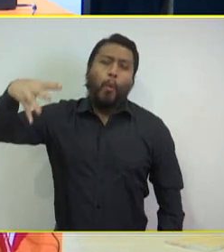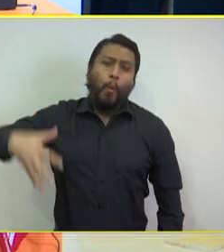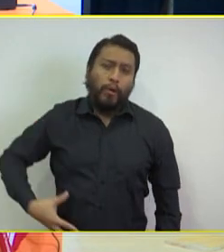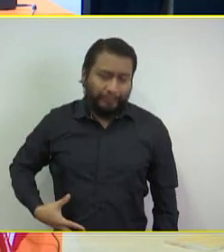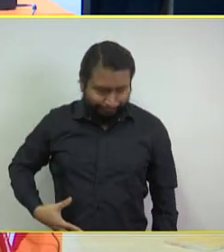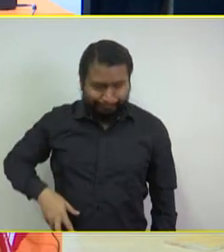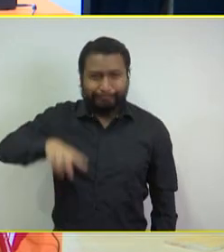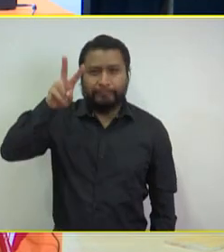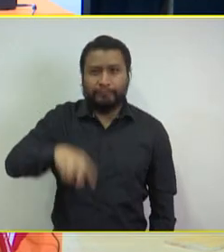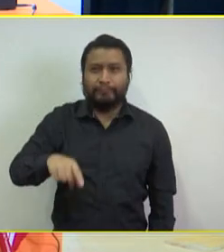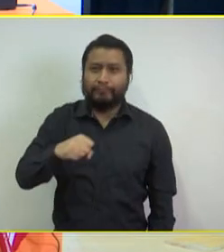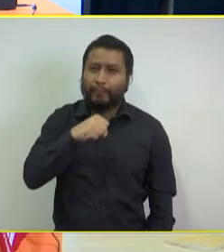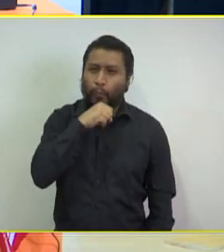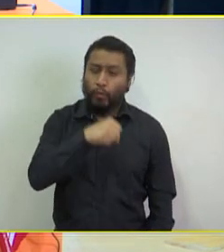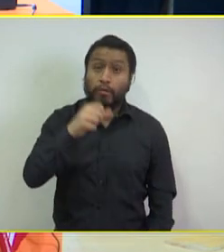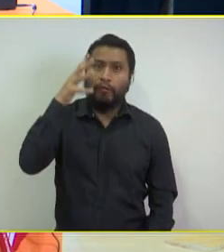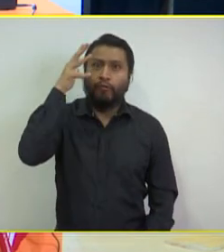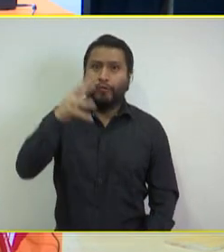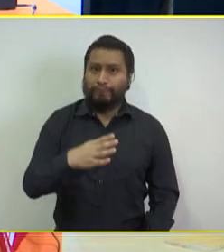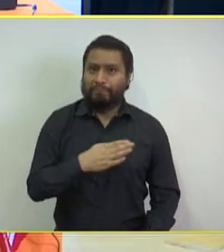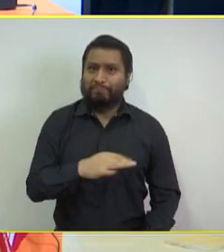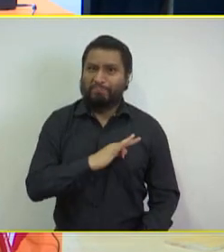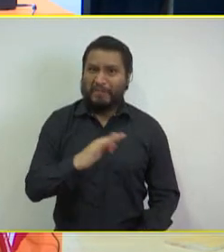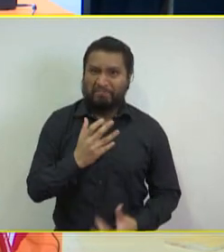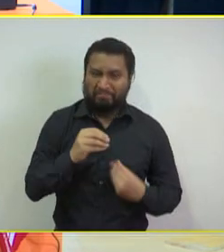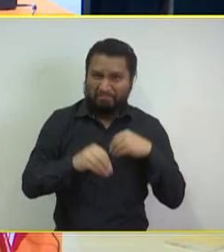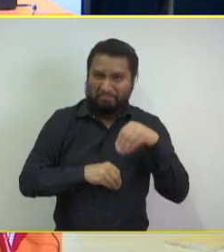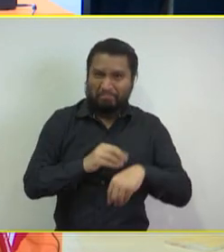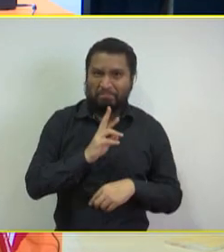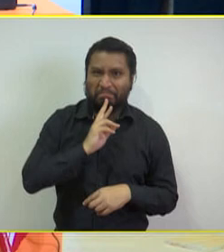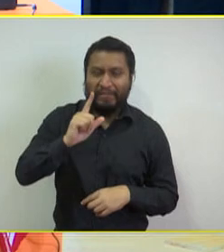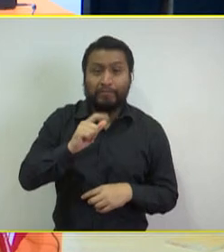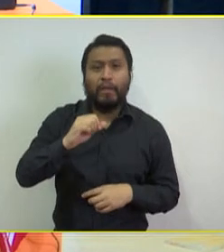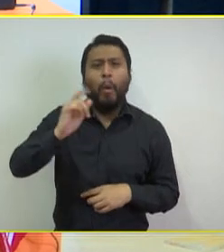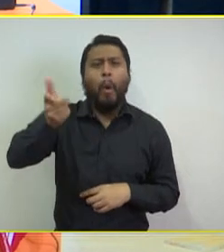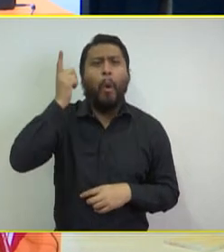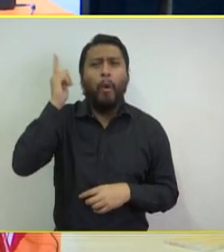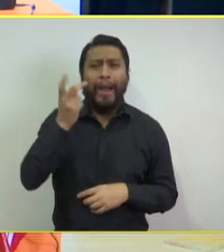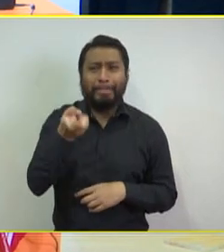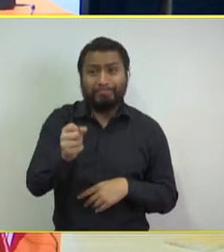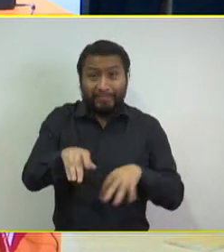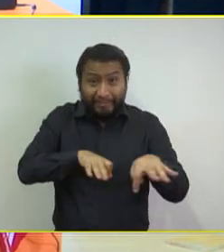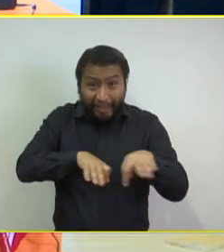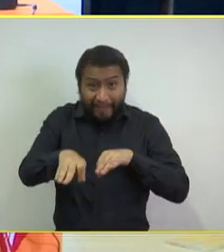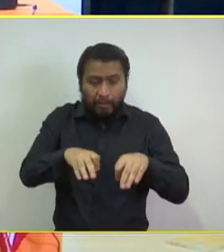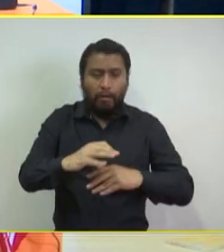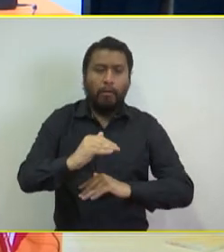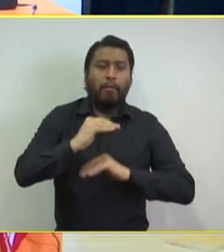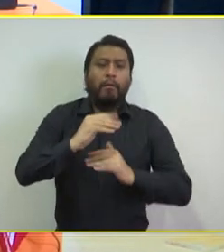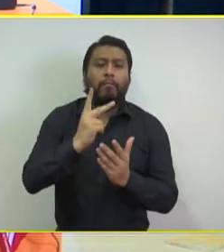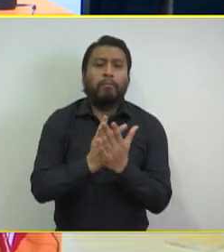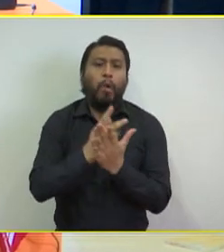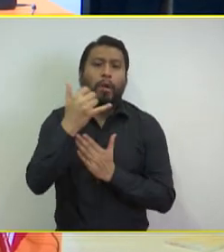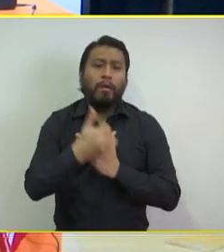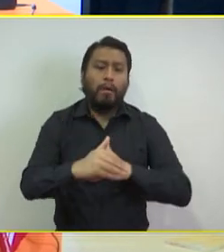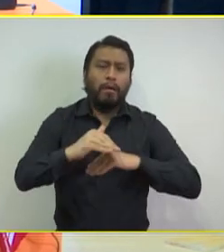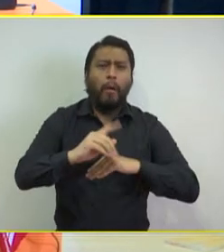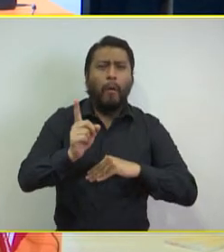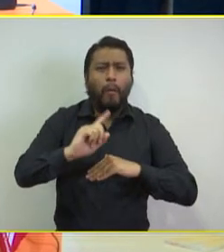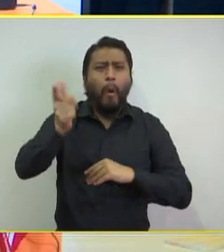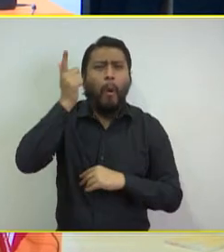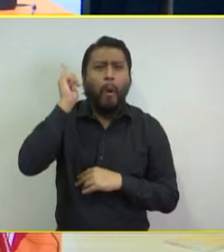potencial y ojalá y todos estos trabajos se lograran difundir, o sea que no se quedaran en proyectos, ¿verdad? Que se